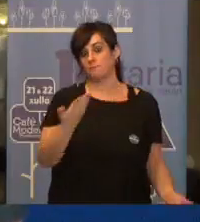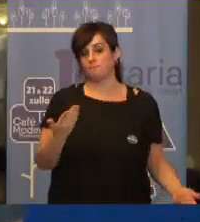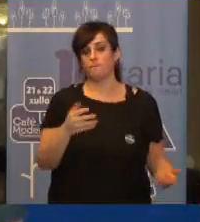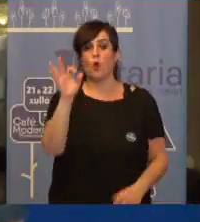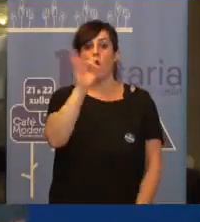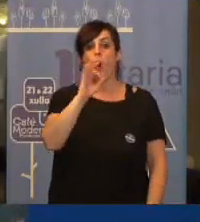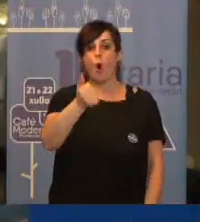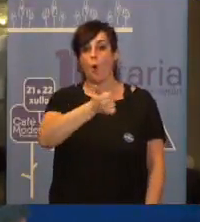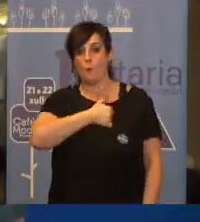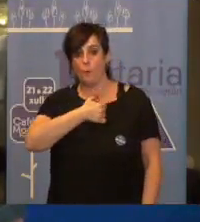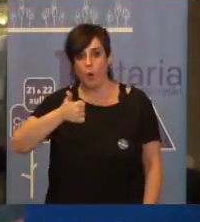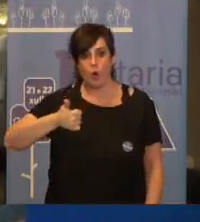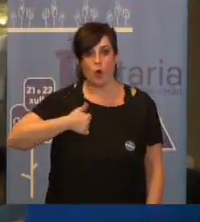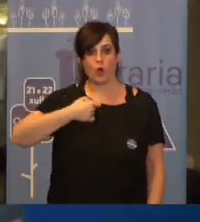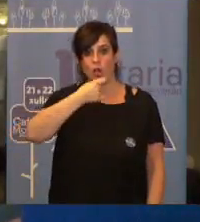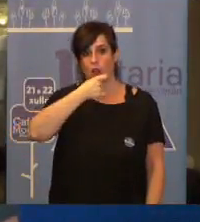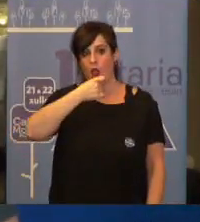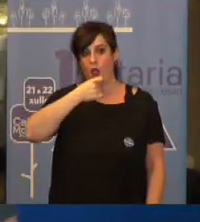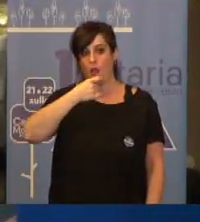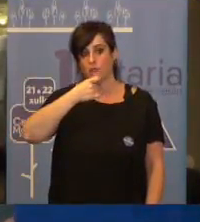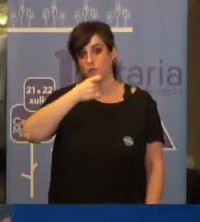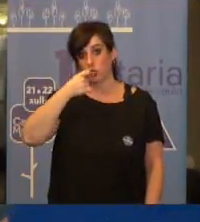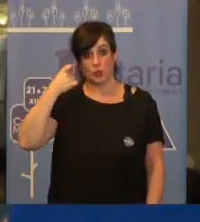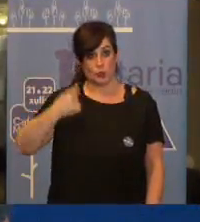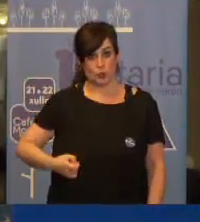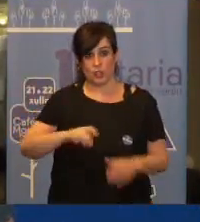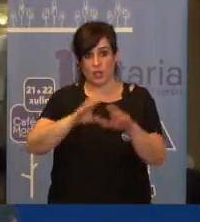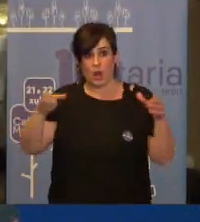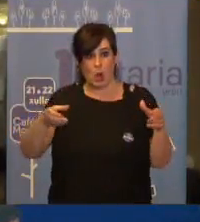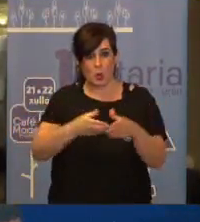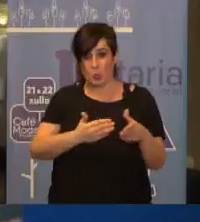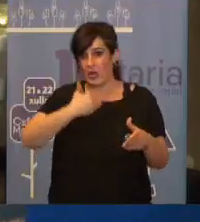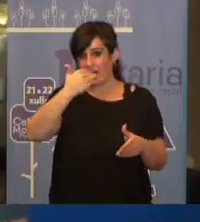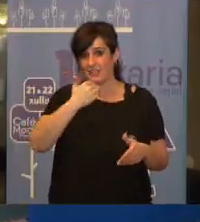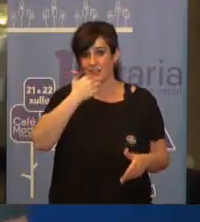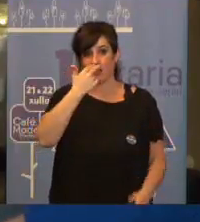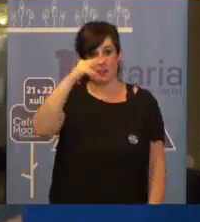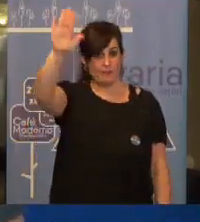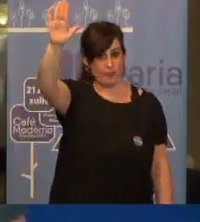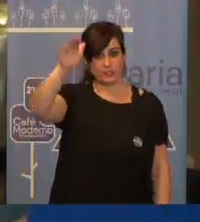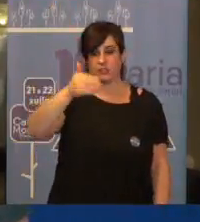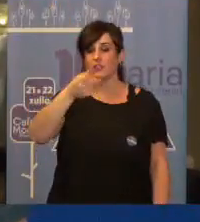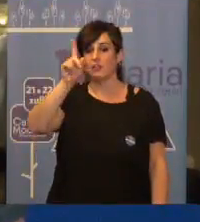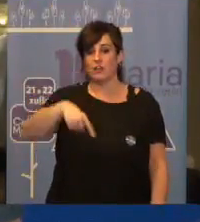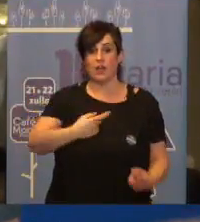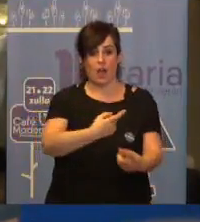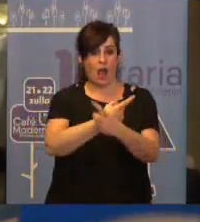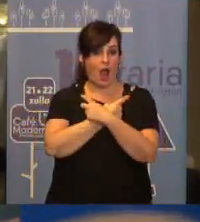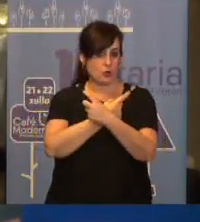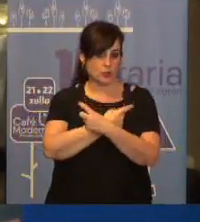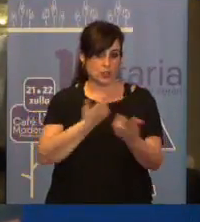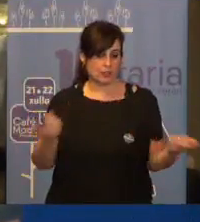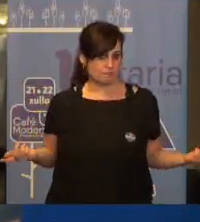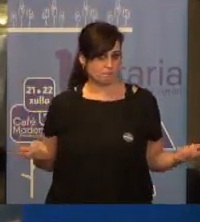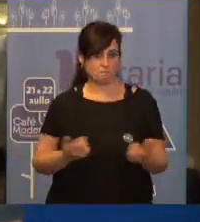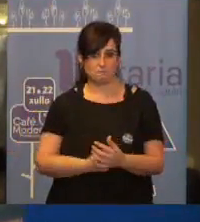Polonia e en Hungría están no poder partidos semifascistas, o mismo en Austria, pois, a extrema dereita chegou ao poder,